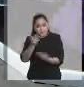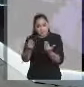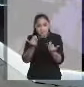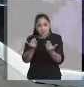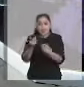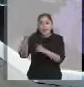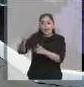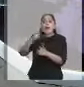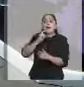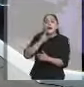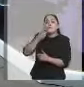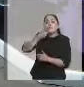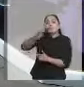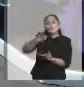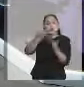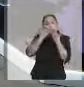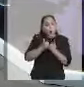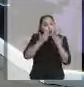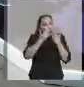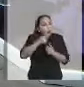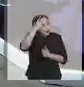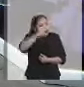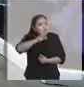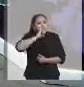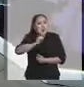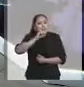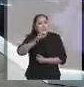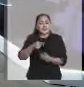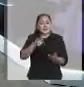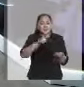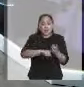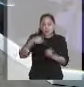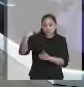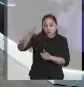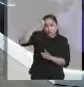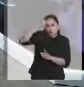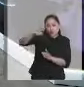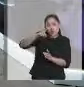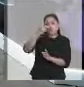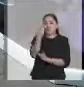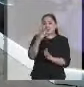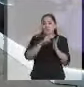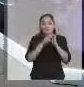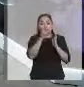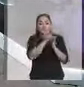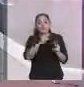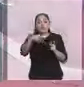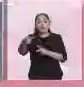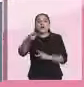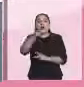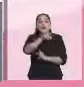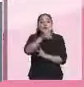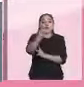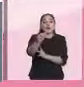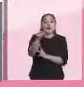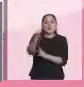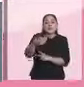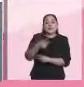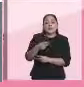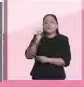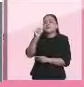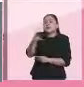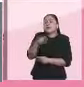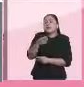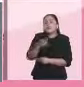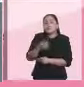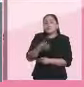tener nada y en el registro público de la propiedad aparecen 3 departamentos. En el caso de Ricardo, dice vivir con poco y tiene una